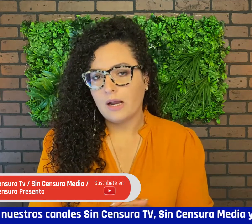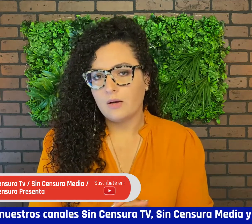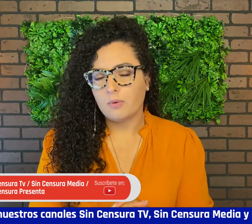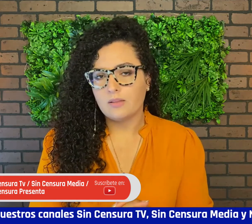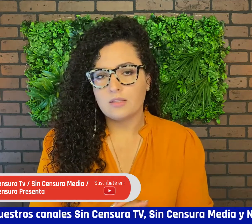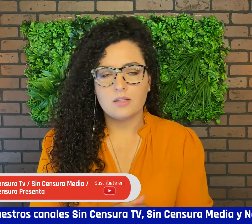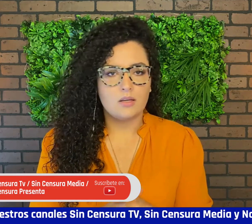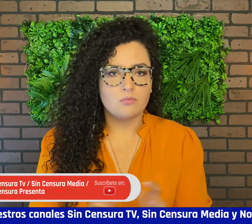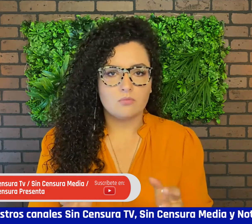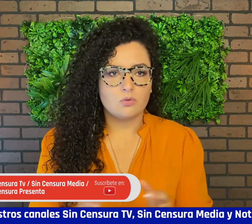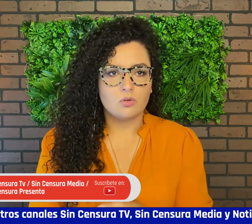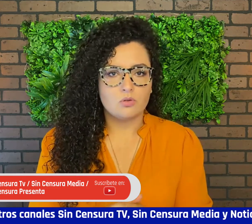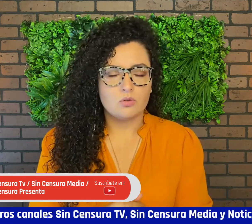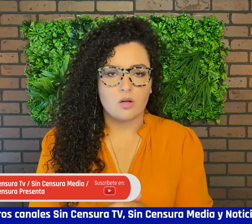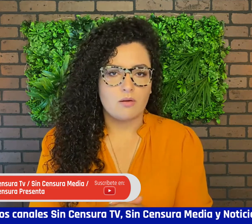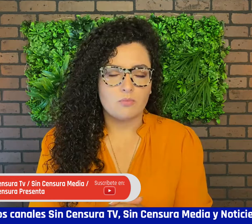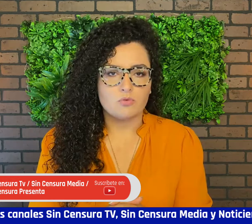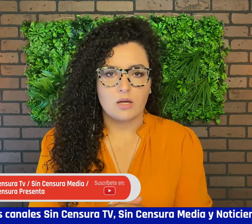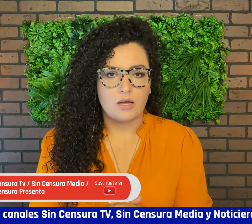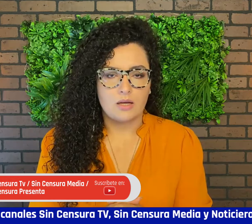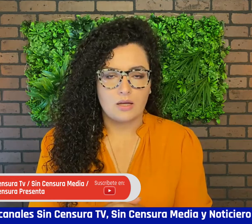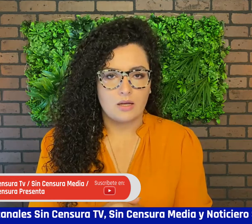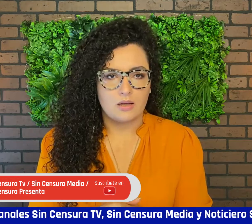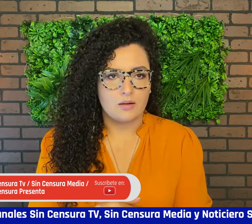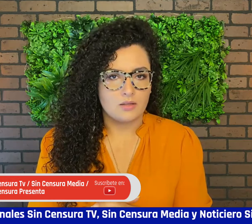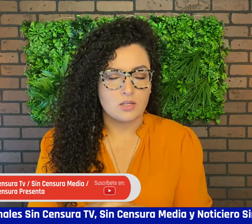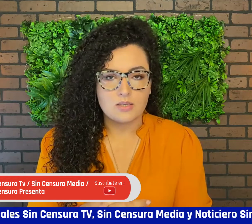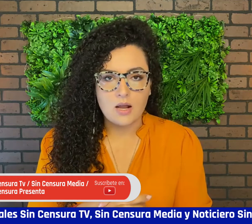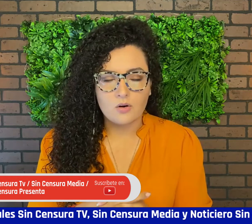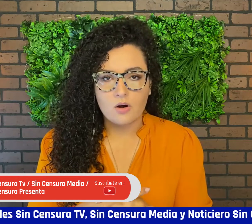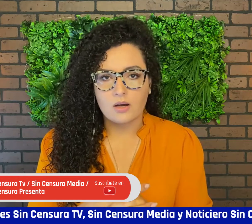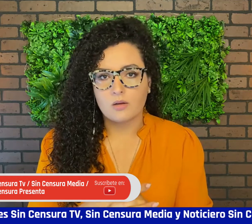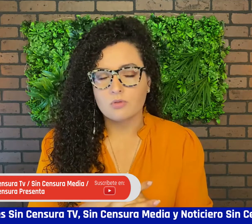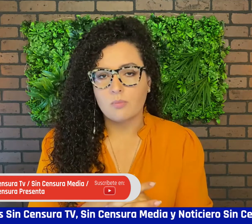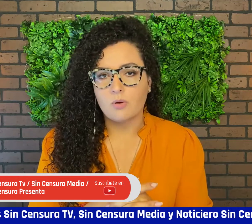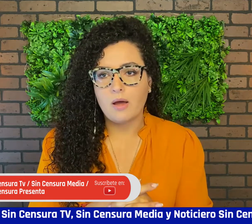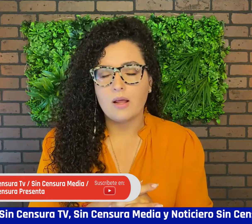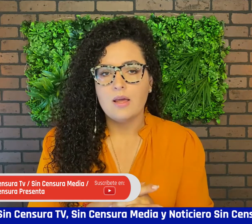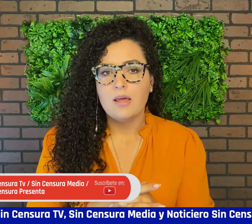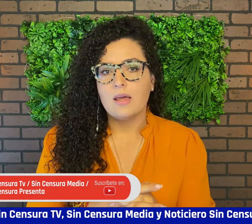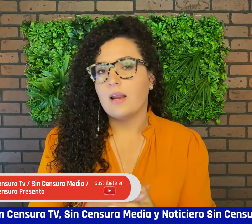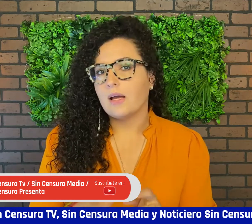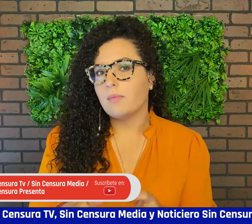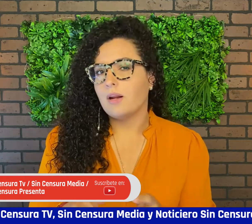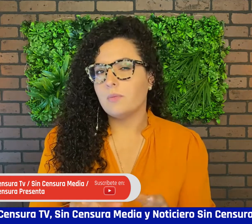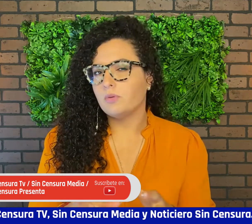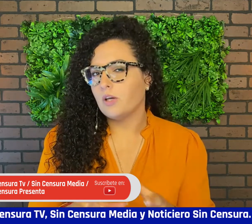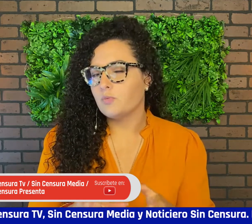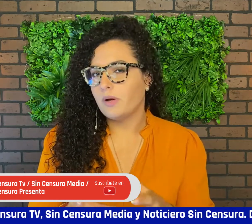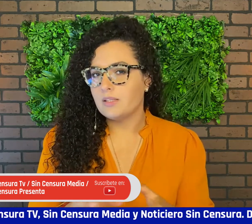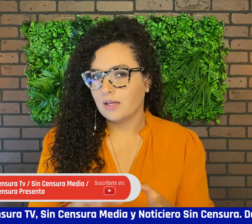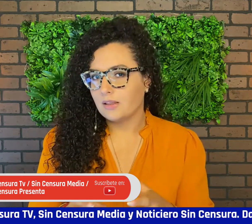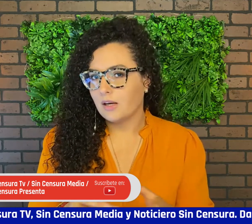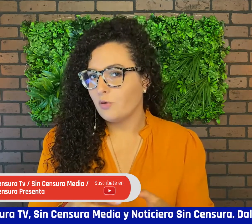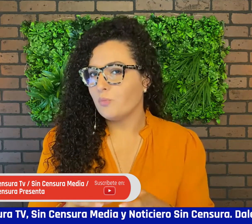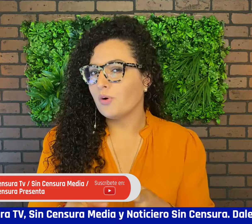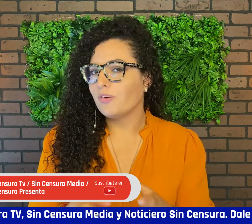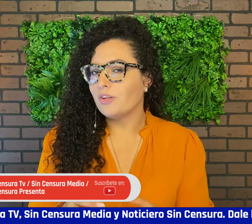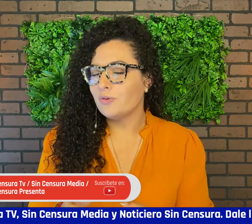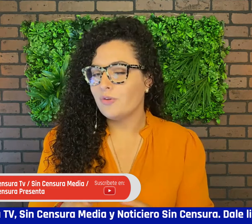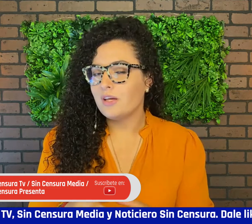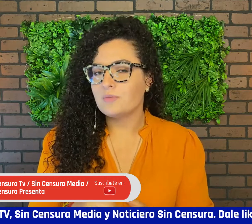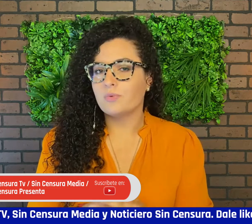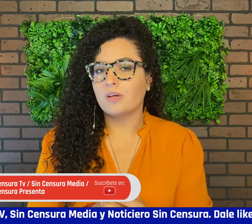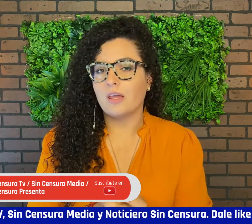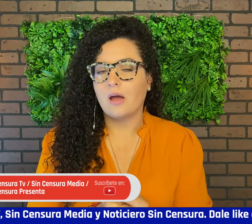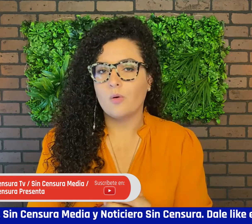muy clara, el PAN dice, nosotros la vamos a rechazar, no la queremos aprobar. En la Cámara de Diputados parece que tienen un poco